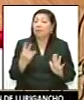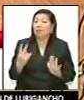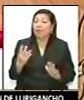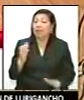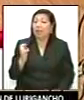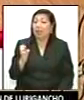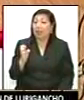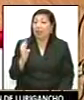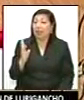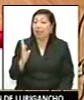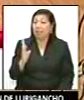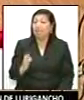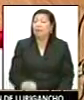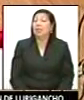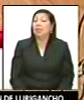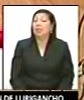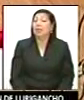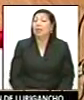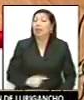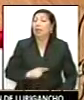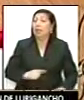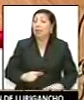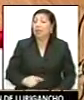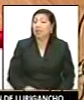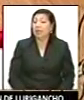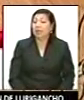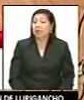01997EF y la resolución de Gerencia General